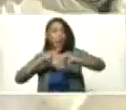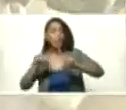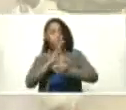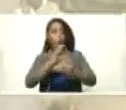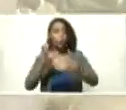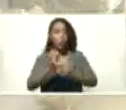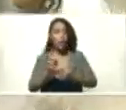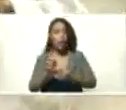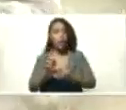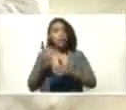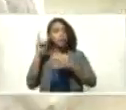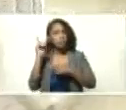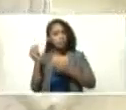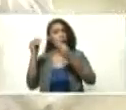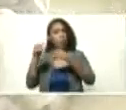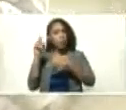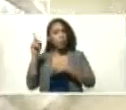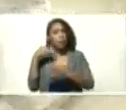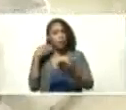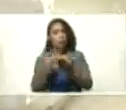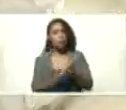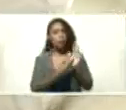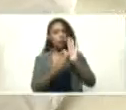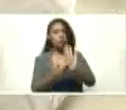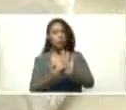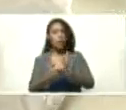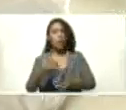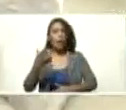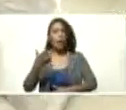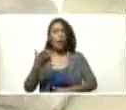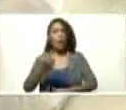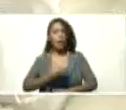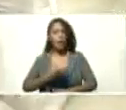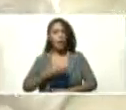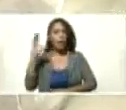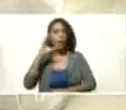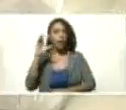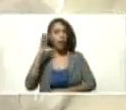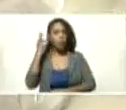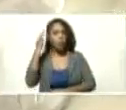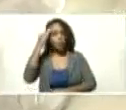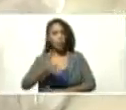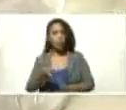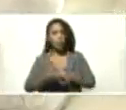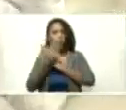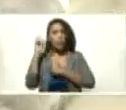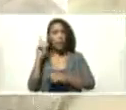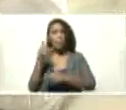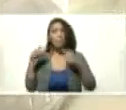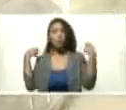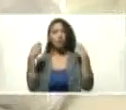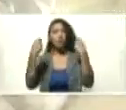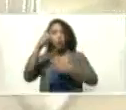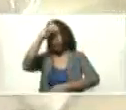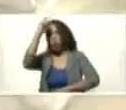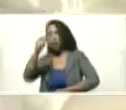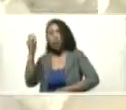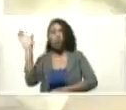en coincidencia con el planteamiento de la alcaldesa Carmen Meléndez es promover el reconocimiento de